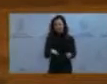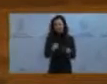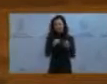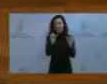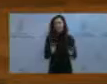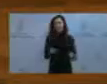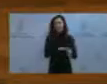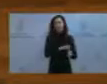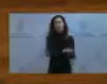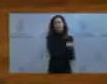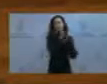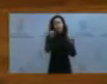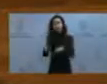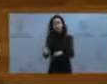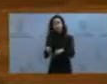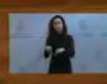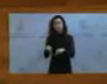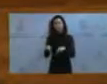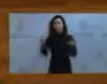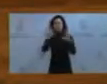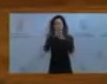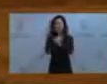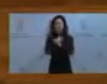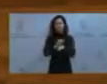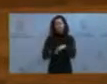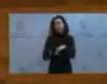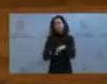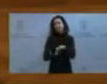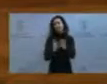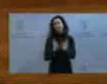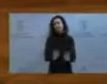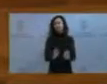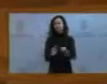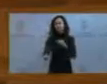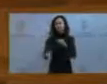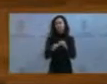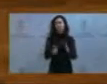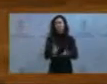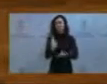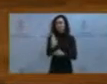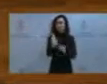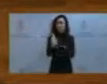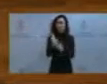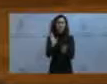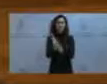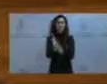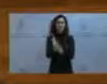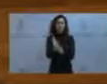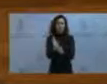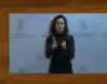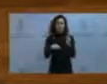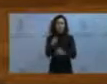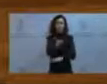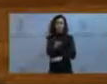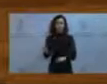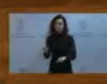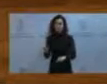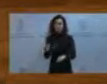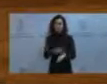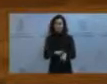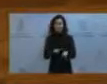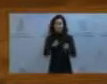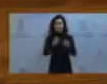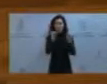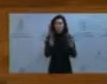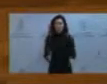de derivación nada claro, ante el cual nosotros plantearemos una moción la próxima semana para un nuevo modelo